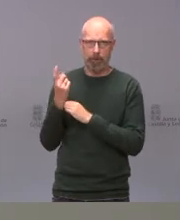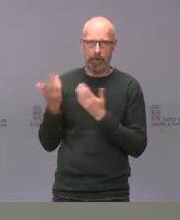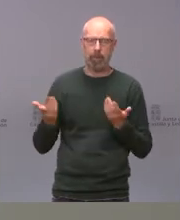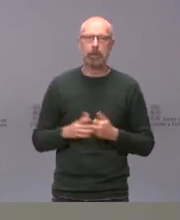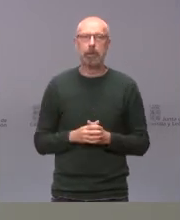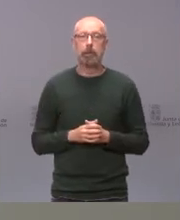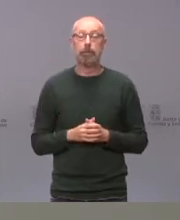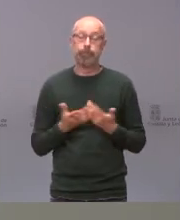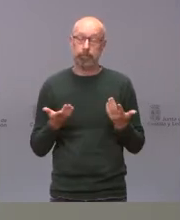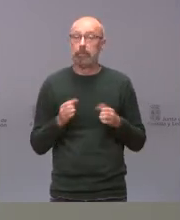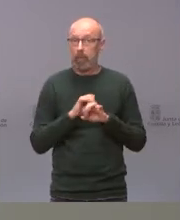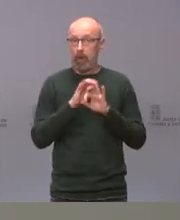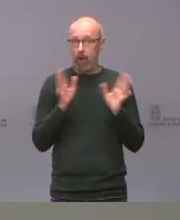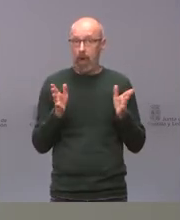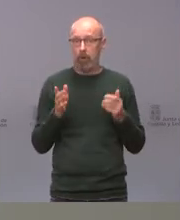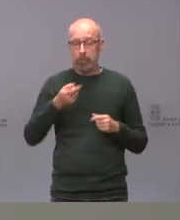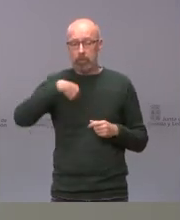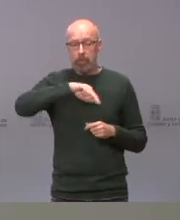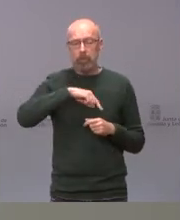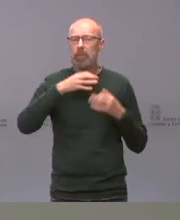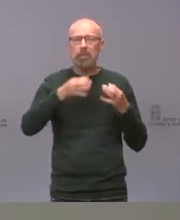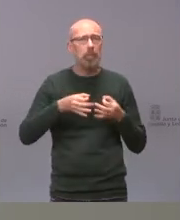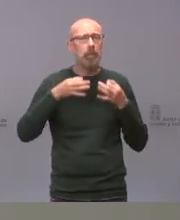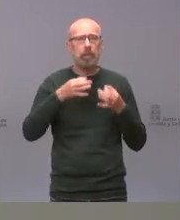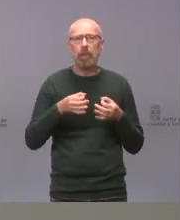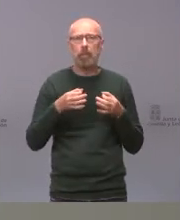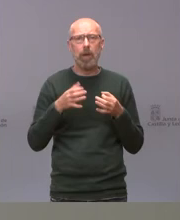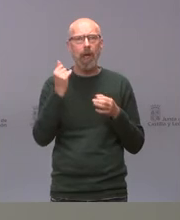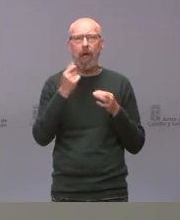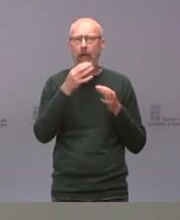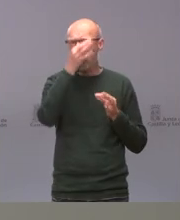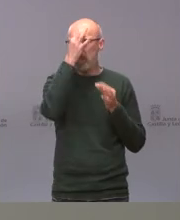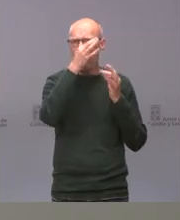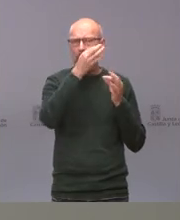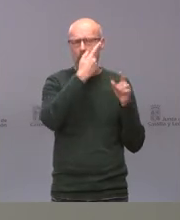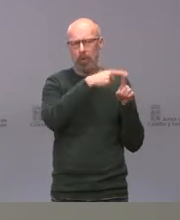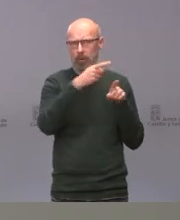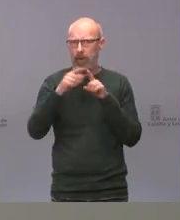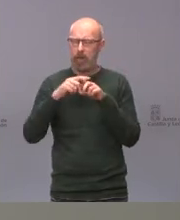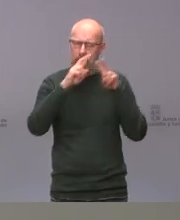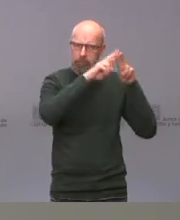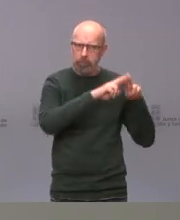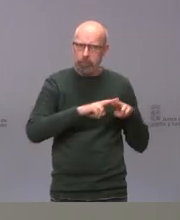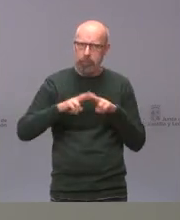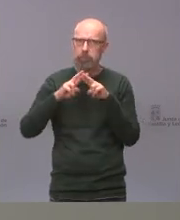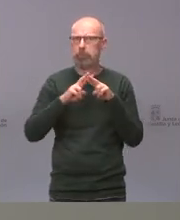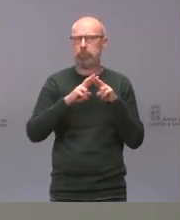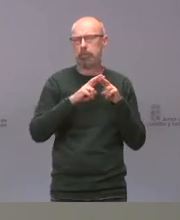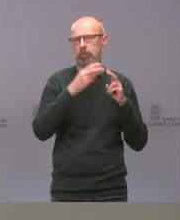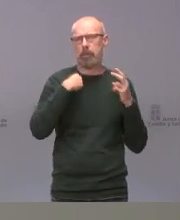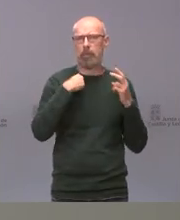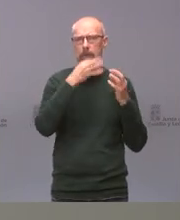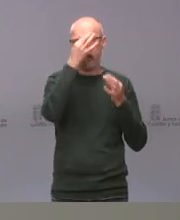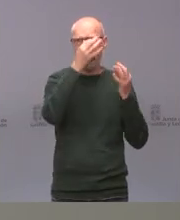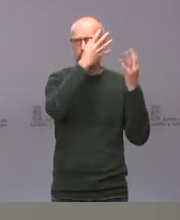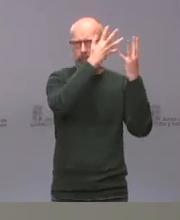Es evidente que nosotros siempre hemos utilizado varios indicadores, los indicadores epidemiológicos generales, incidencia acumulada a 7